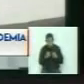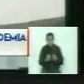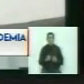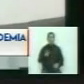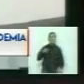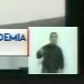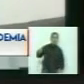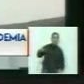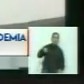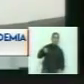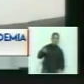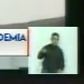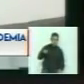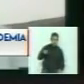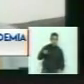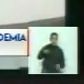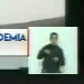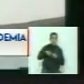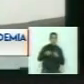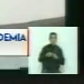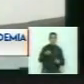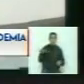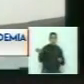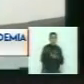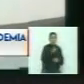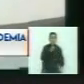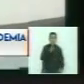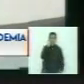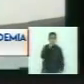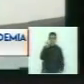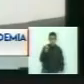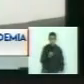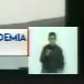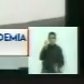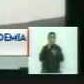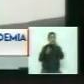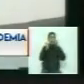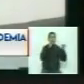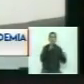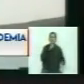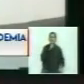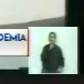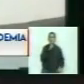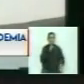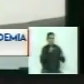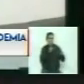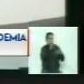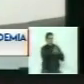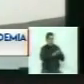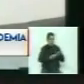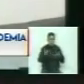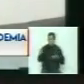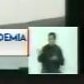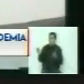estamos hablando. Okay. El problema es que del 100% de que se contagie, nadie te puede garantizar que a ti te dé una enfermedad